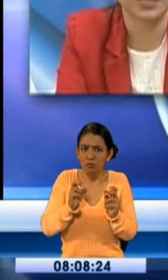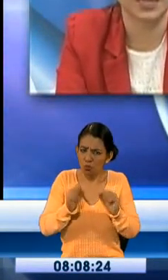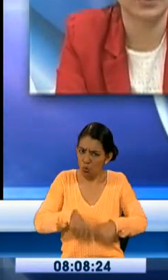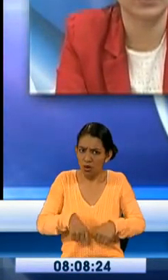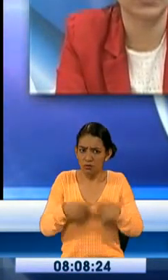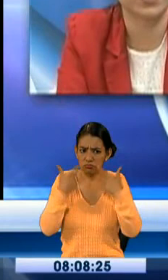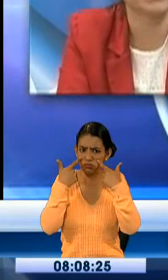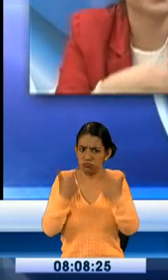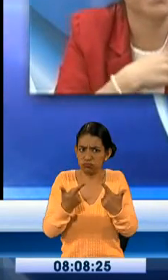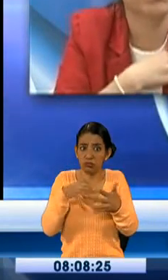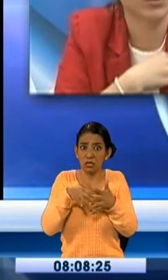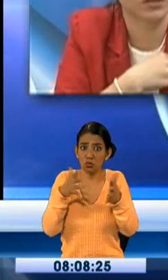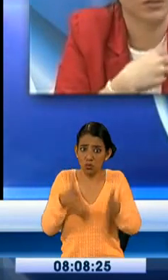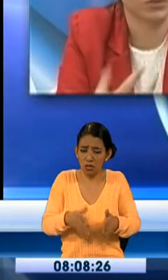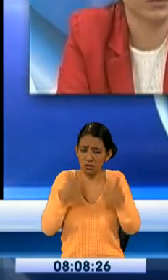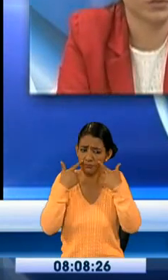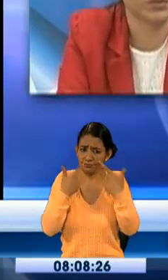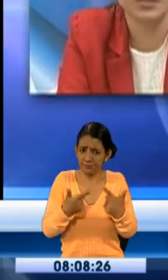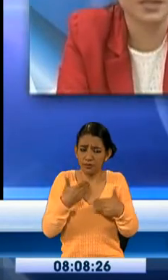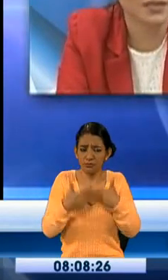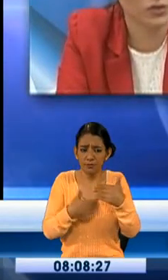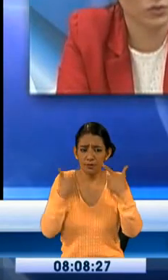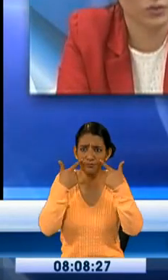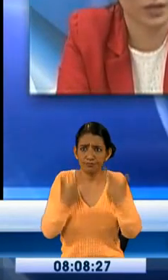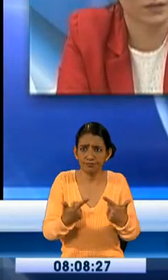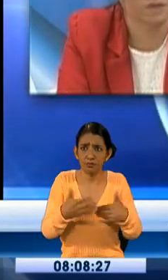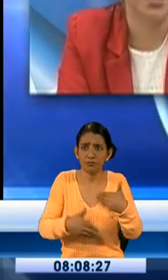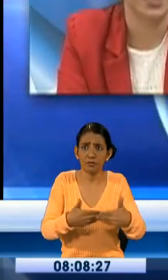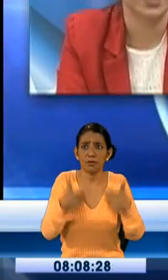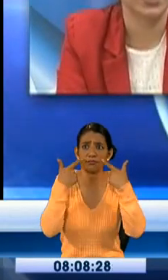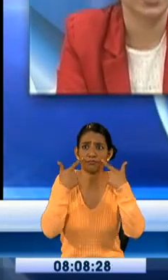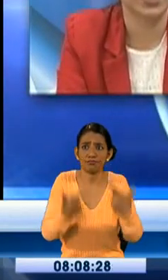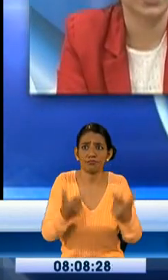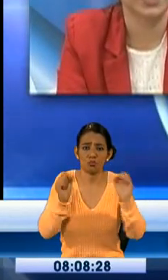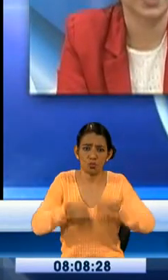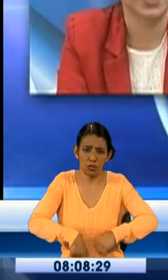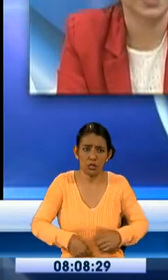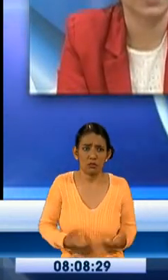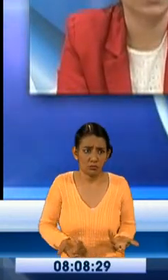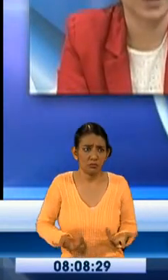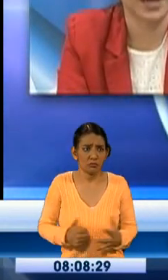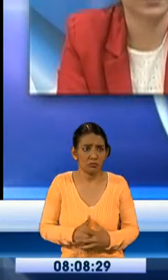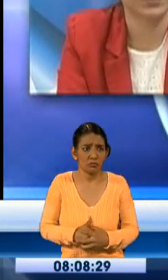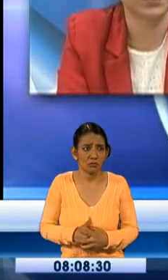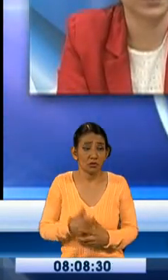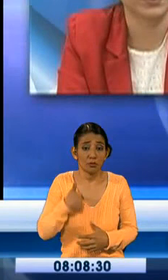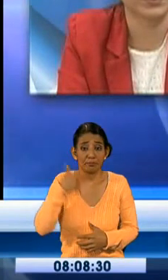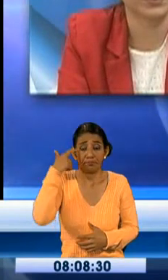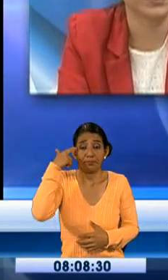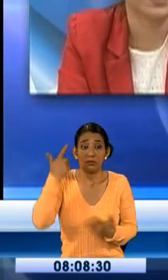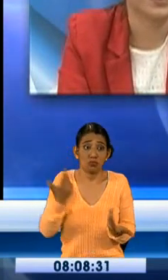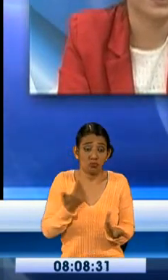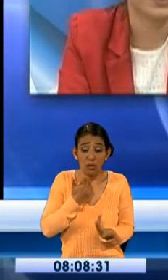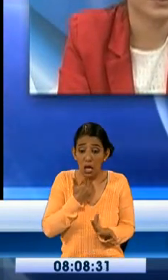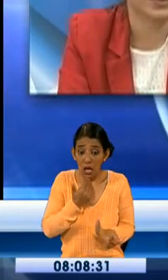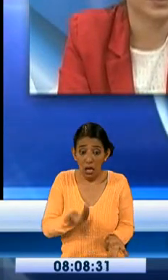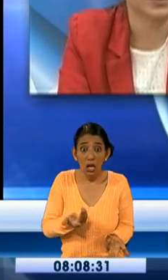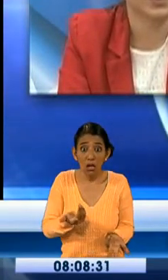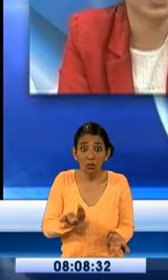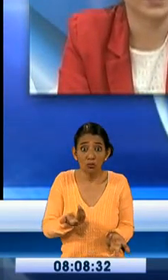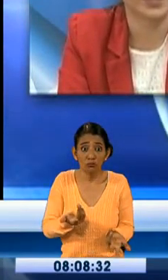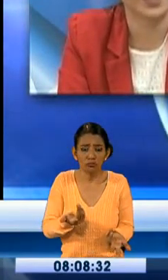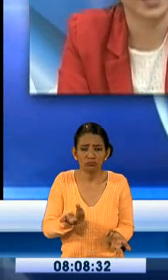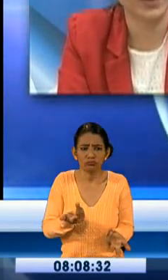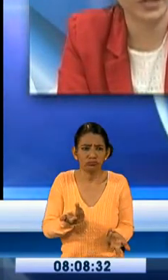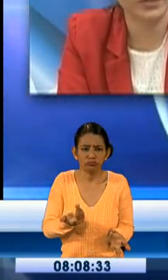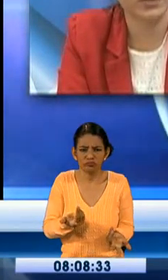a los estudiantes mientras porten su uniforme. Siguen siendo estudiantes. O sea, yo creo que estos actos pues no llevan